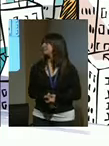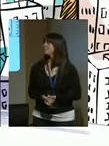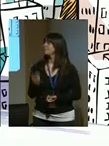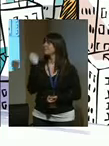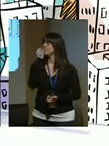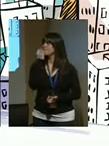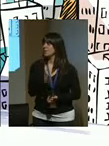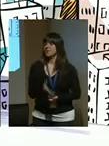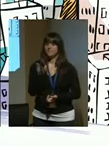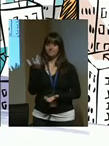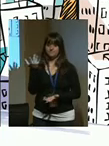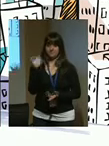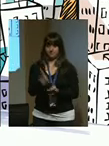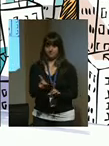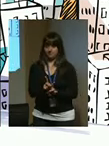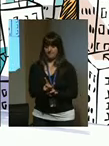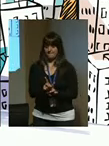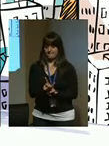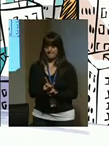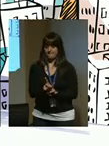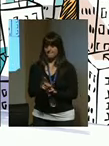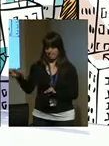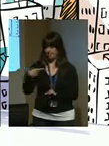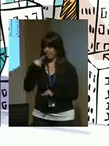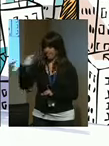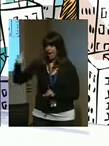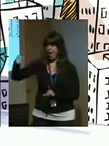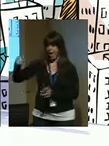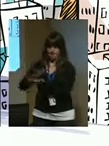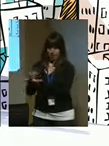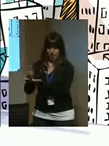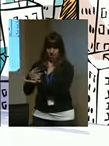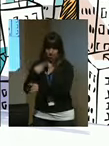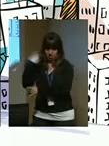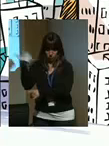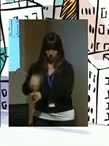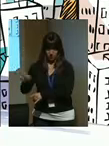Bueno, como ha indicado la moderadora,